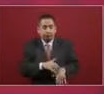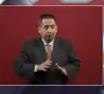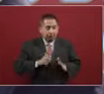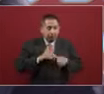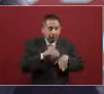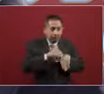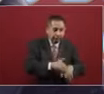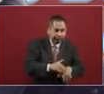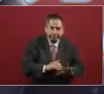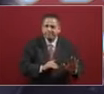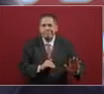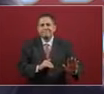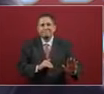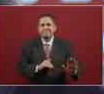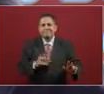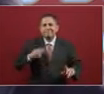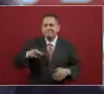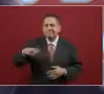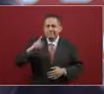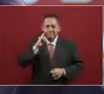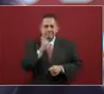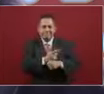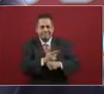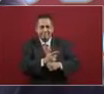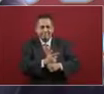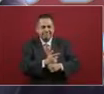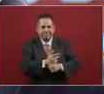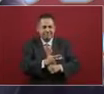se da cuenta.